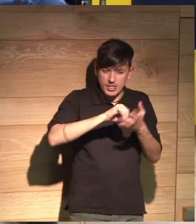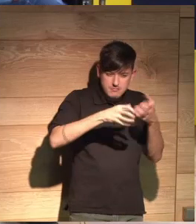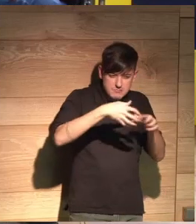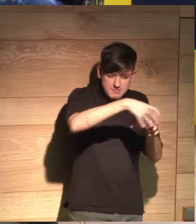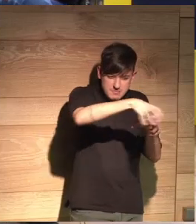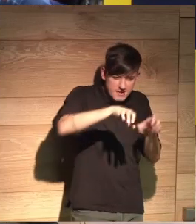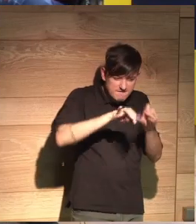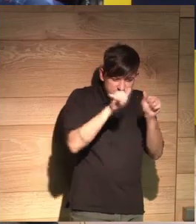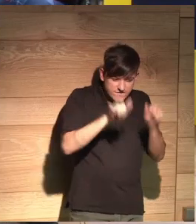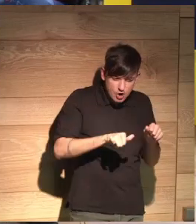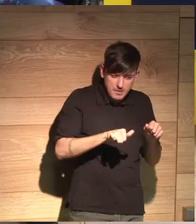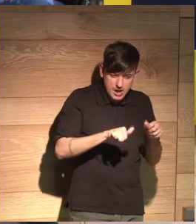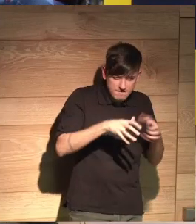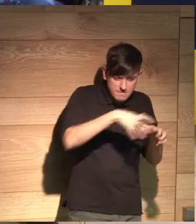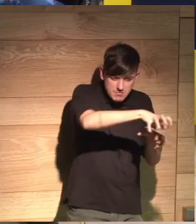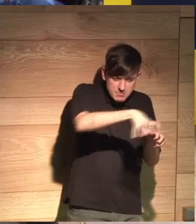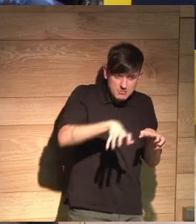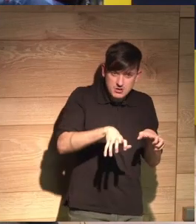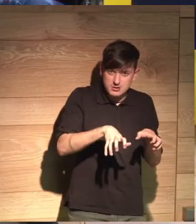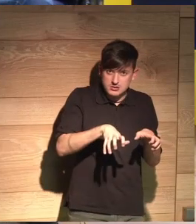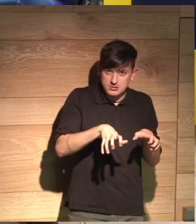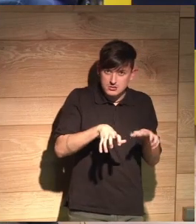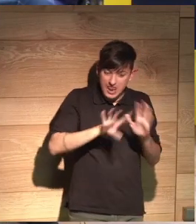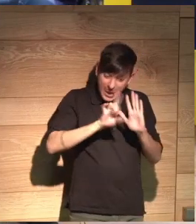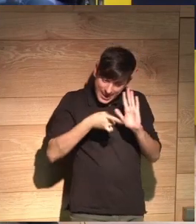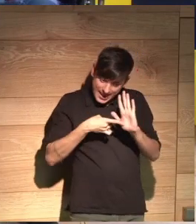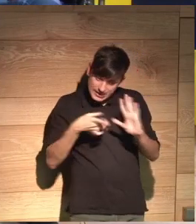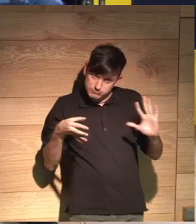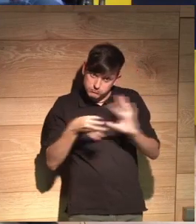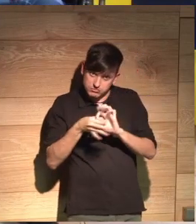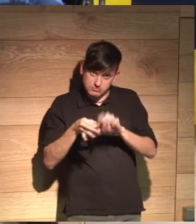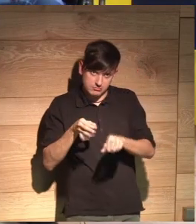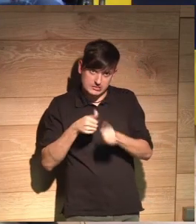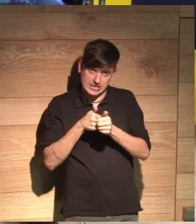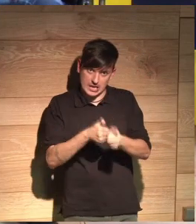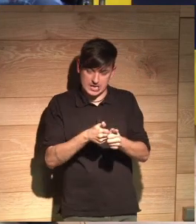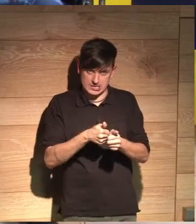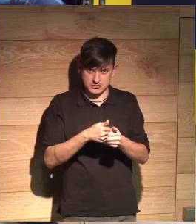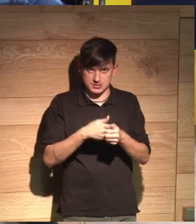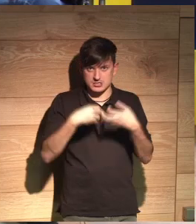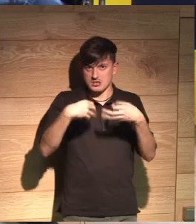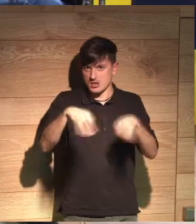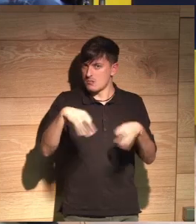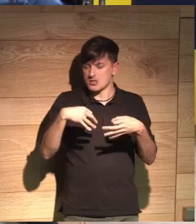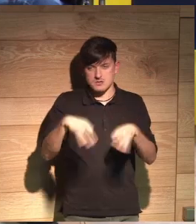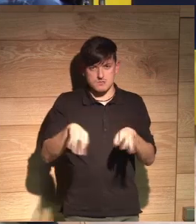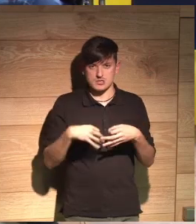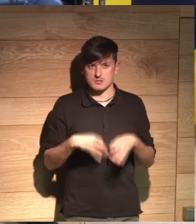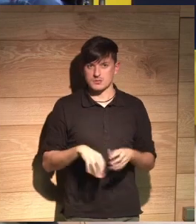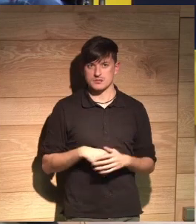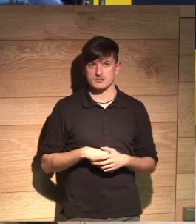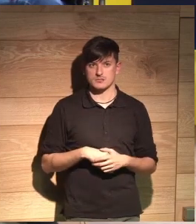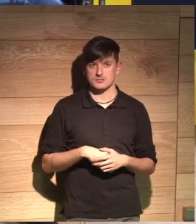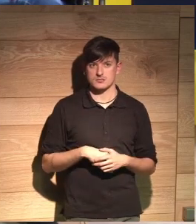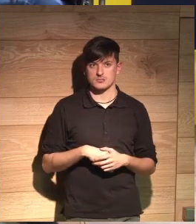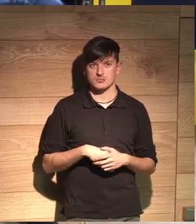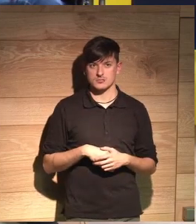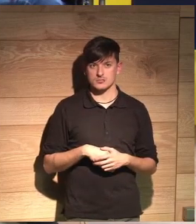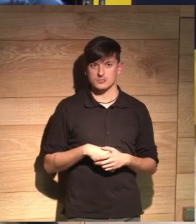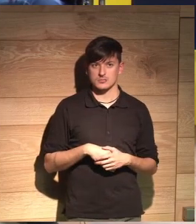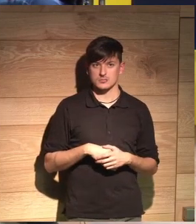la populación de las ciudades sigue esa ley que es muy simple que toma la más grande sobre la segunda tercera y otras seis y